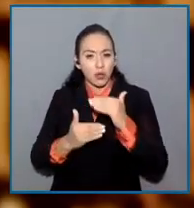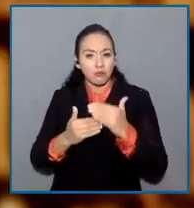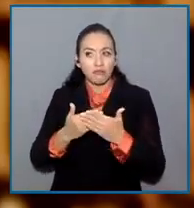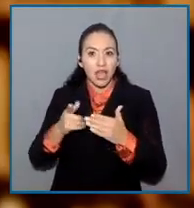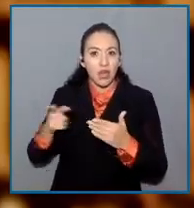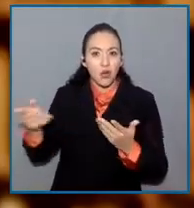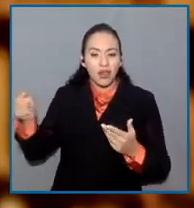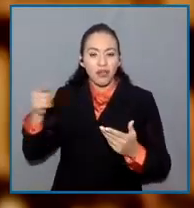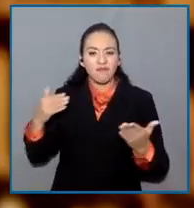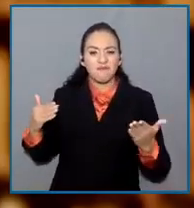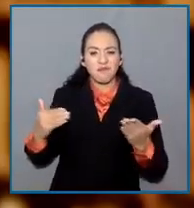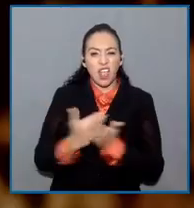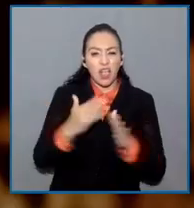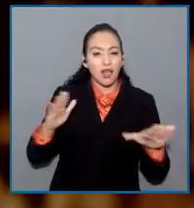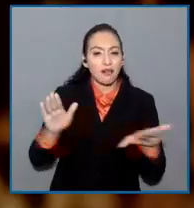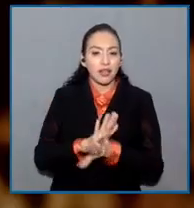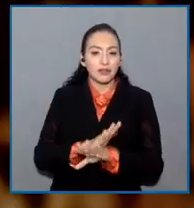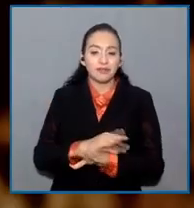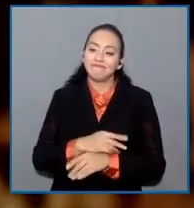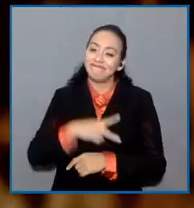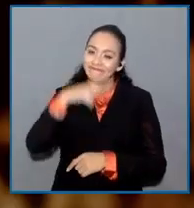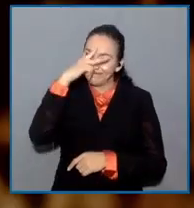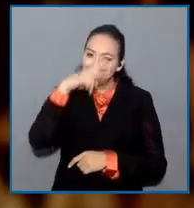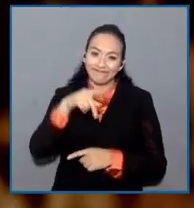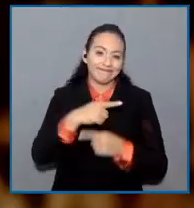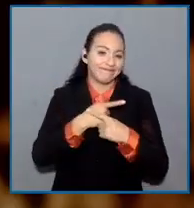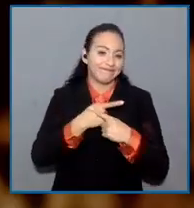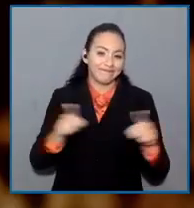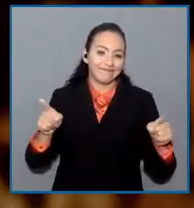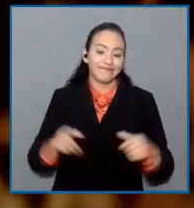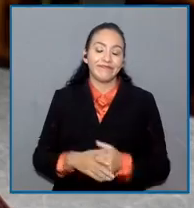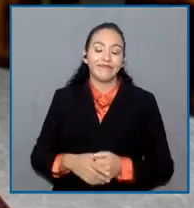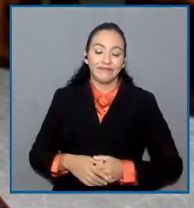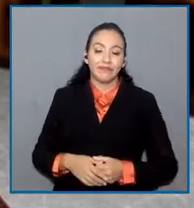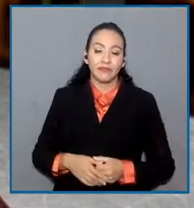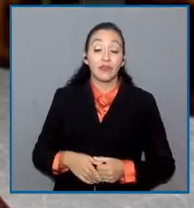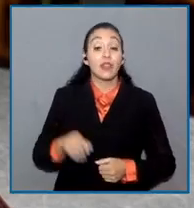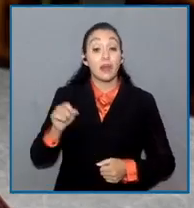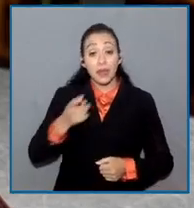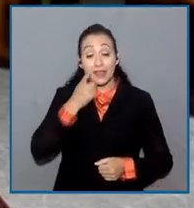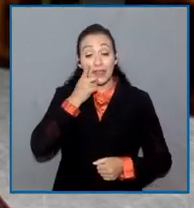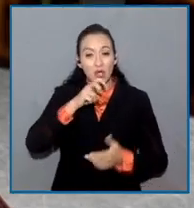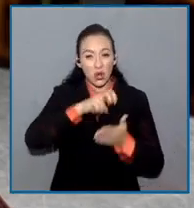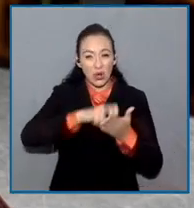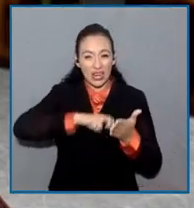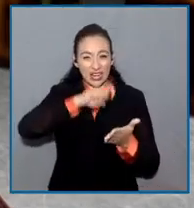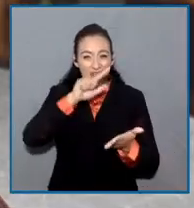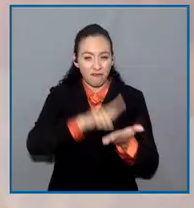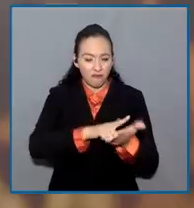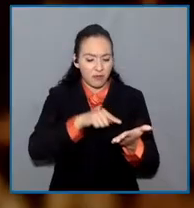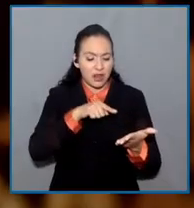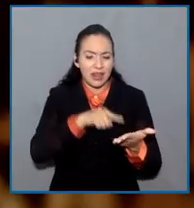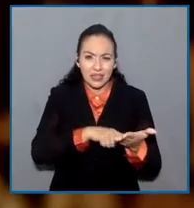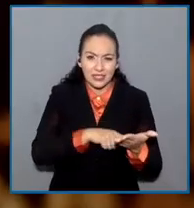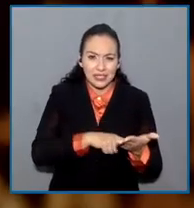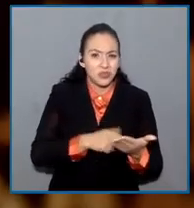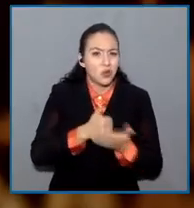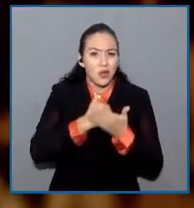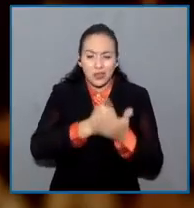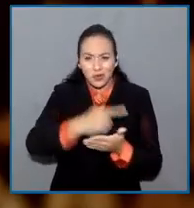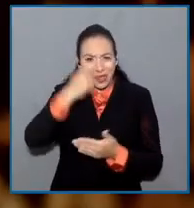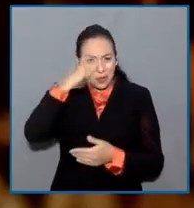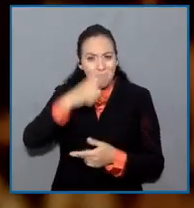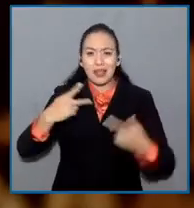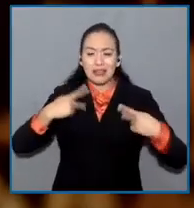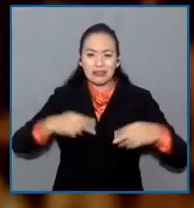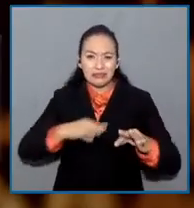para Justicia TV, el juzgador también se refirió a la reforma que impide que se impugnen las leyes. De que esto no se trata